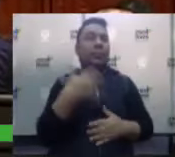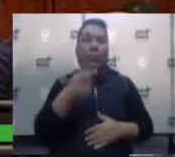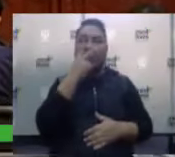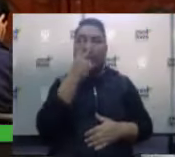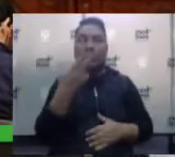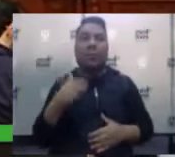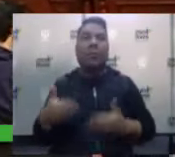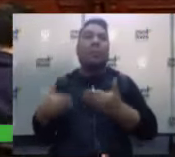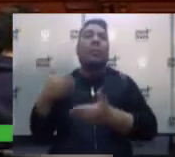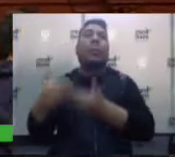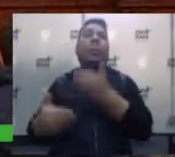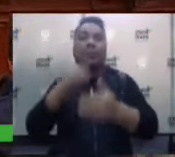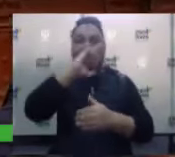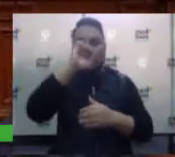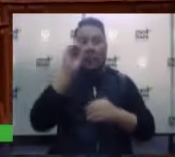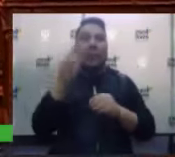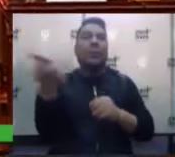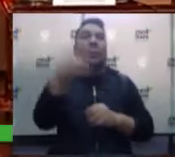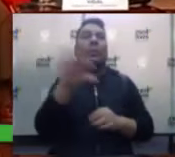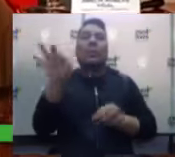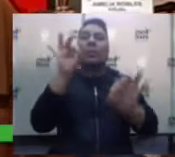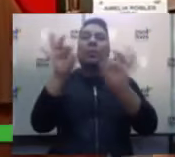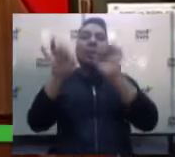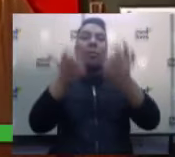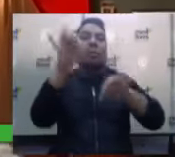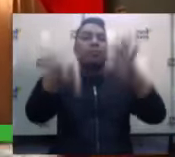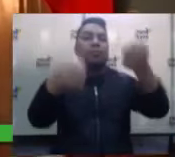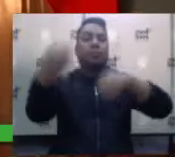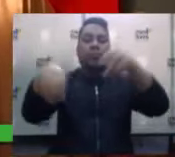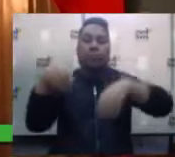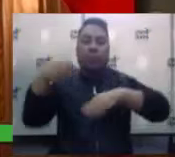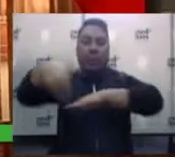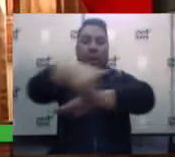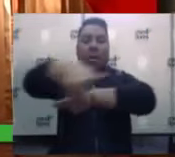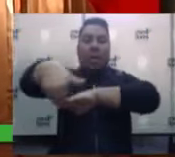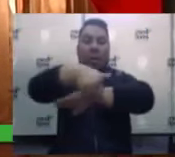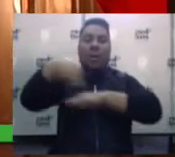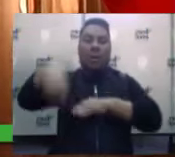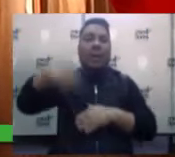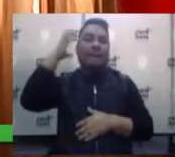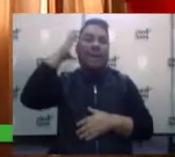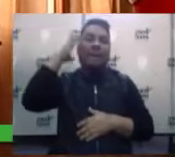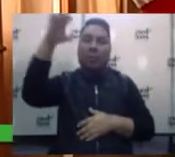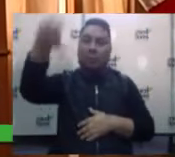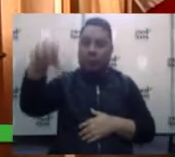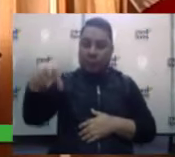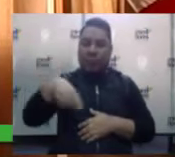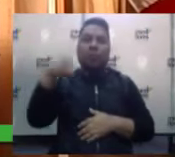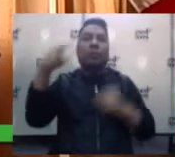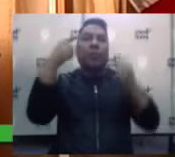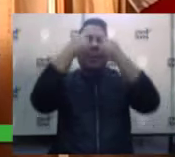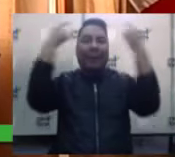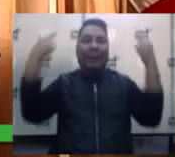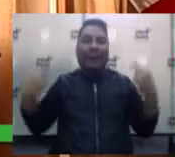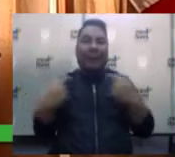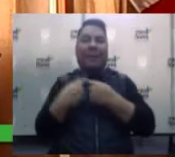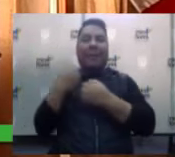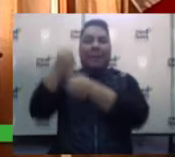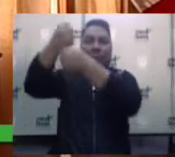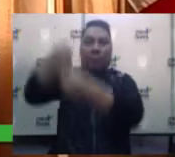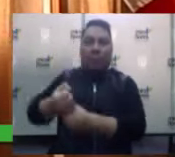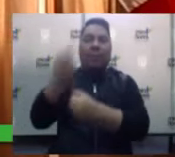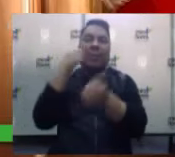visto, hemos procedido a ubicar a los 21 partidos en las 90 ubicaciones del distrito. Como verán en el plano que se ve en el proyector, están